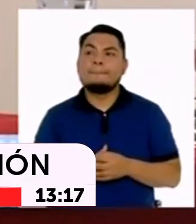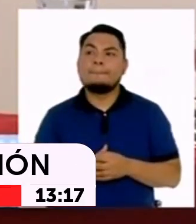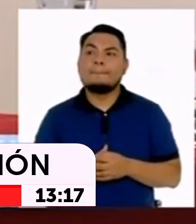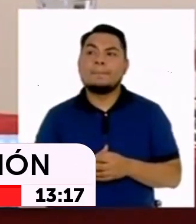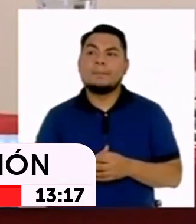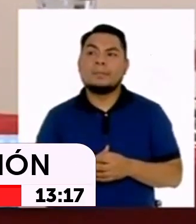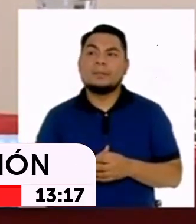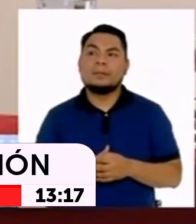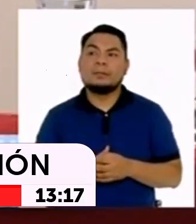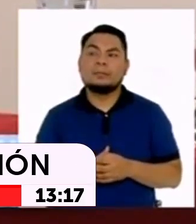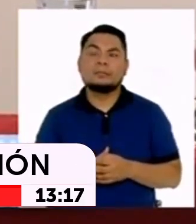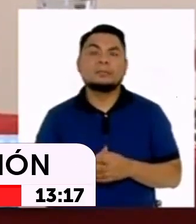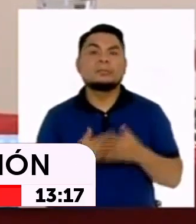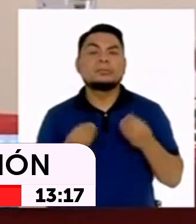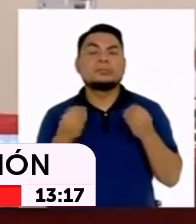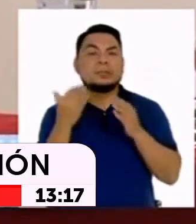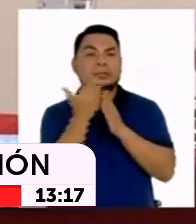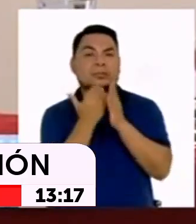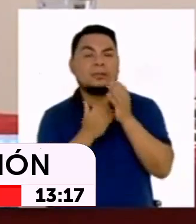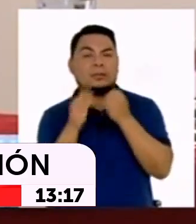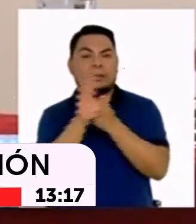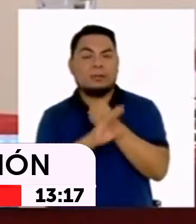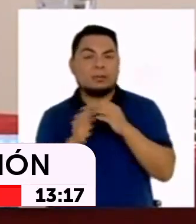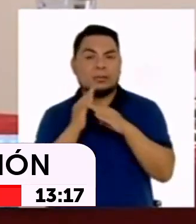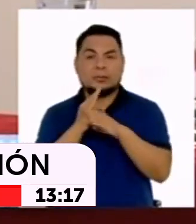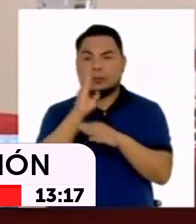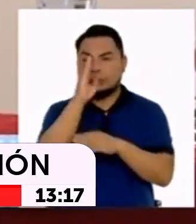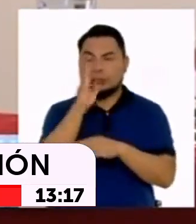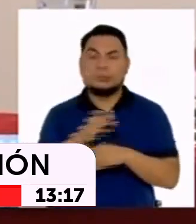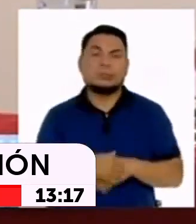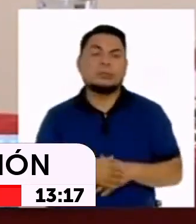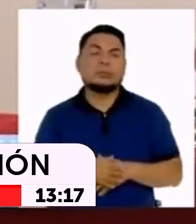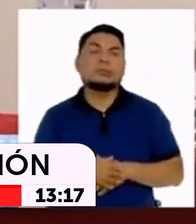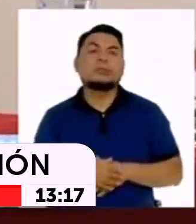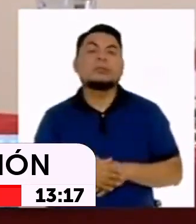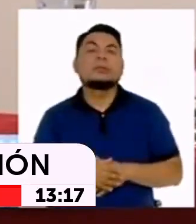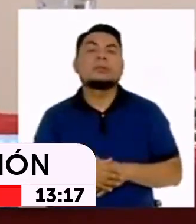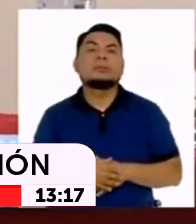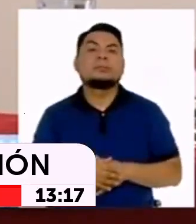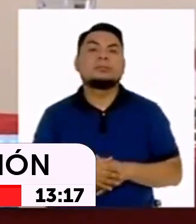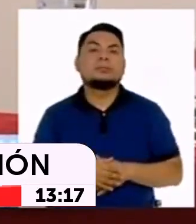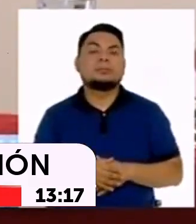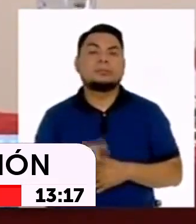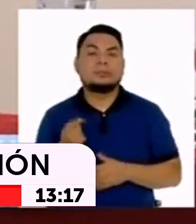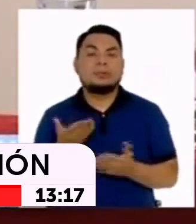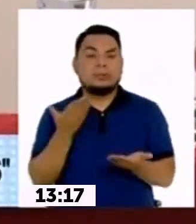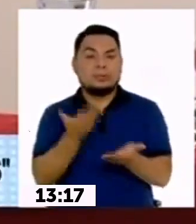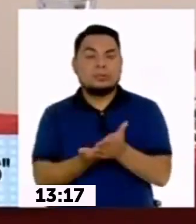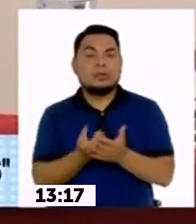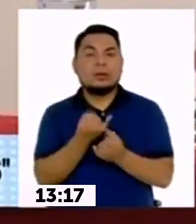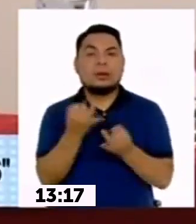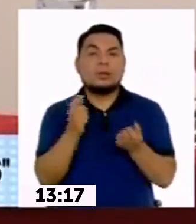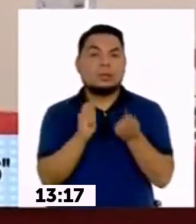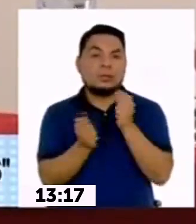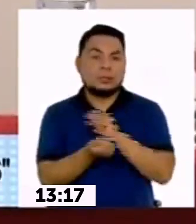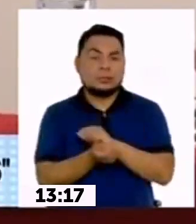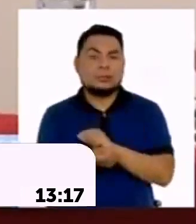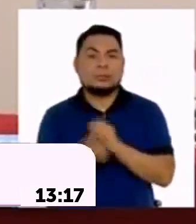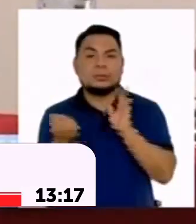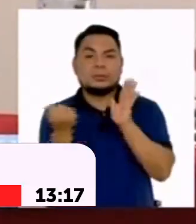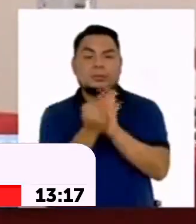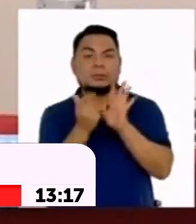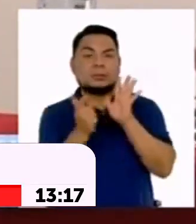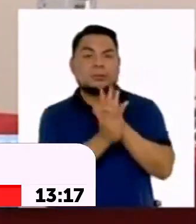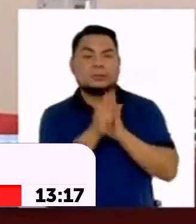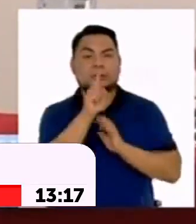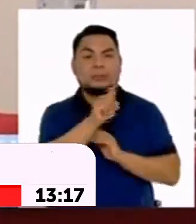de las medidas de restricción, ¿no?, que efectivamente se propusieron algunos cambios al Decreto